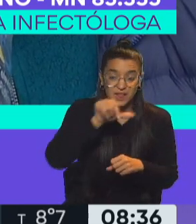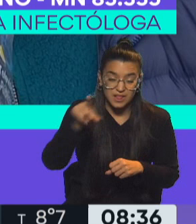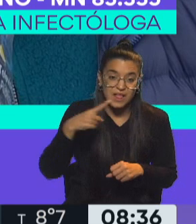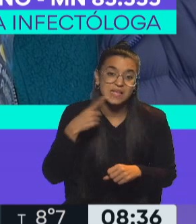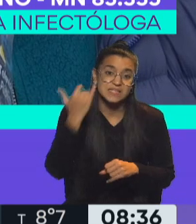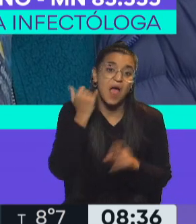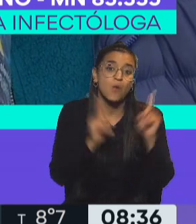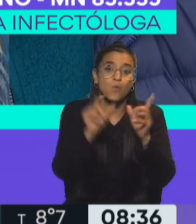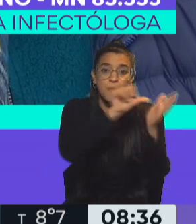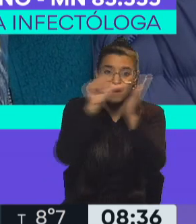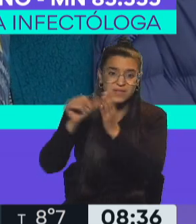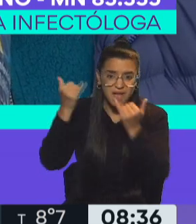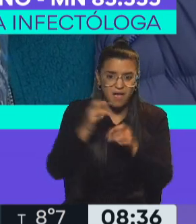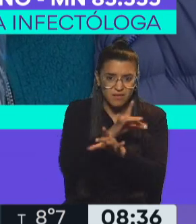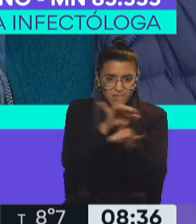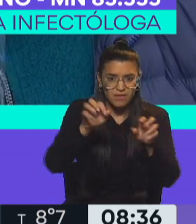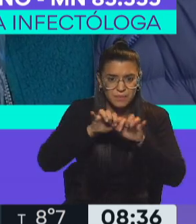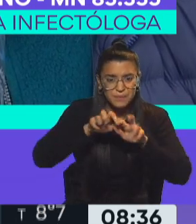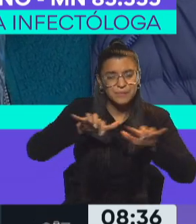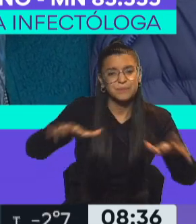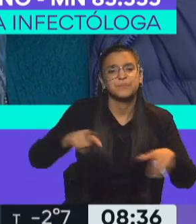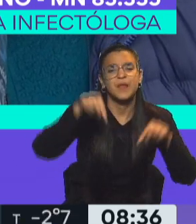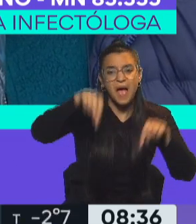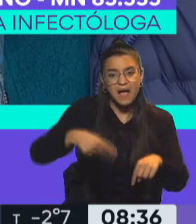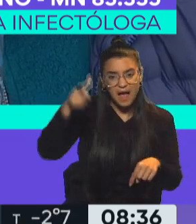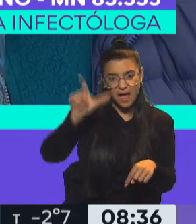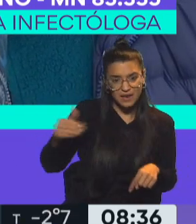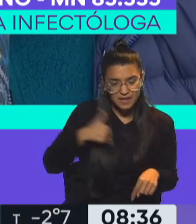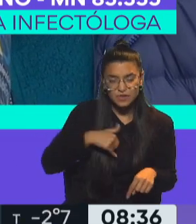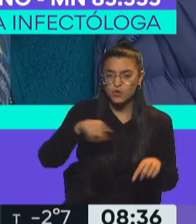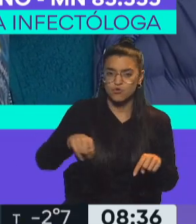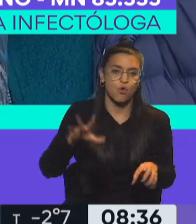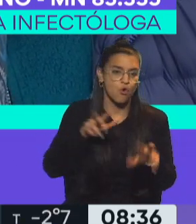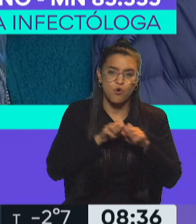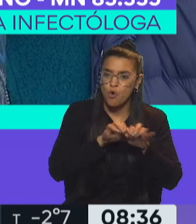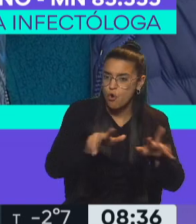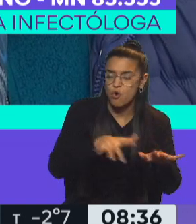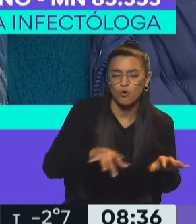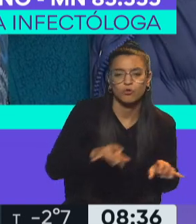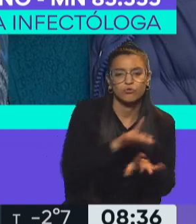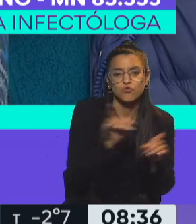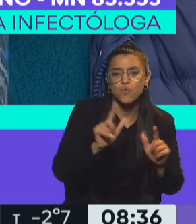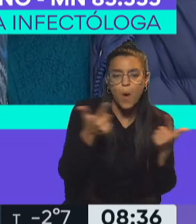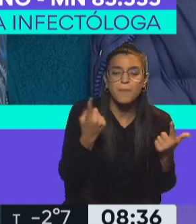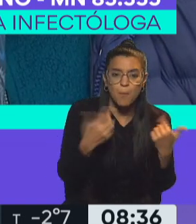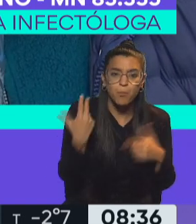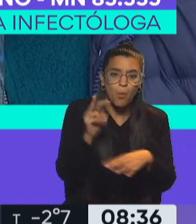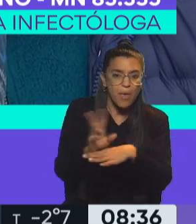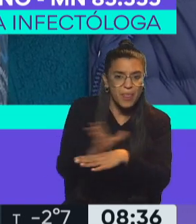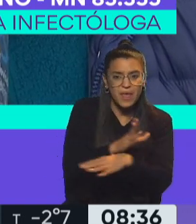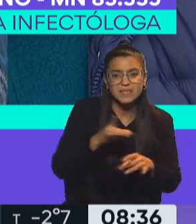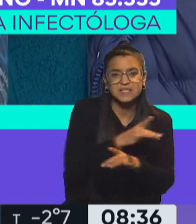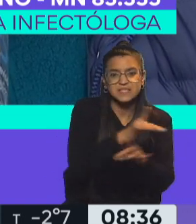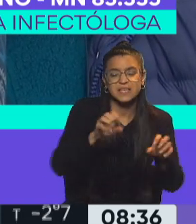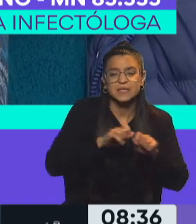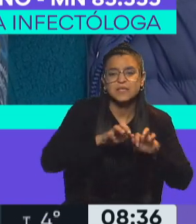hay circulación comunitaria, lamentablemente. En la Argentina no hay circulación comunitaria. ¿Se puede evitar esta circulación